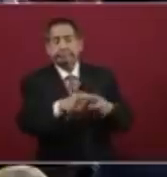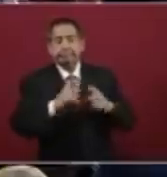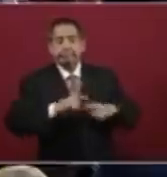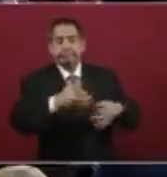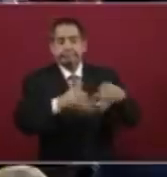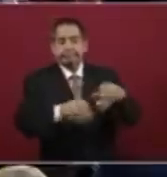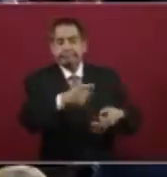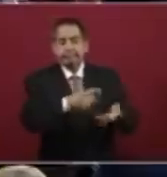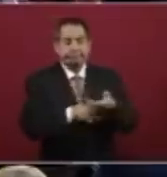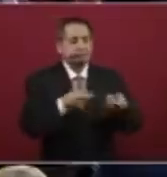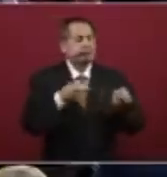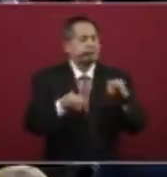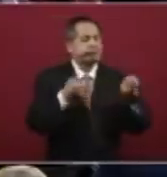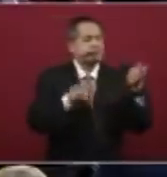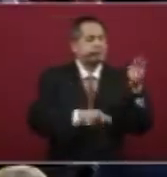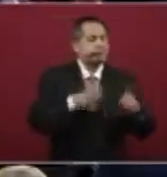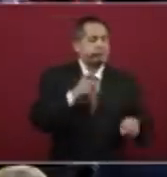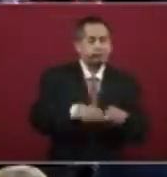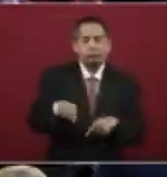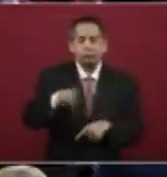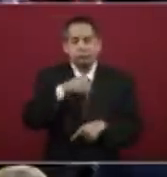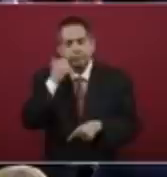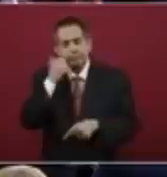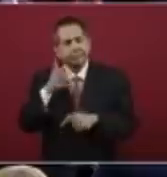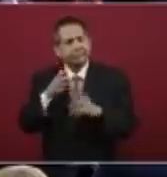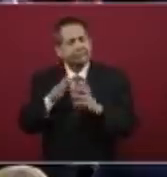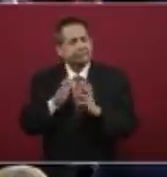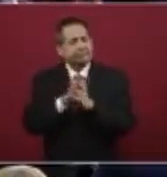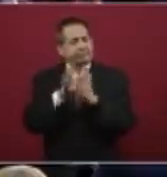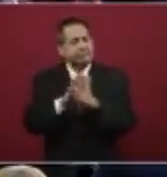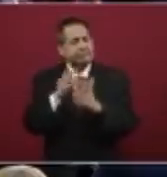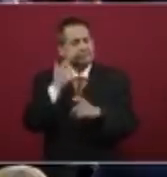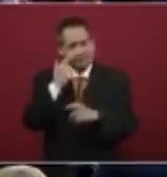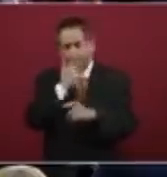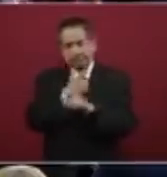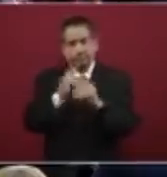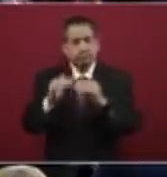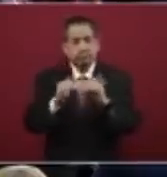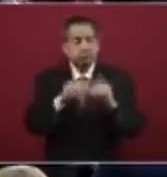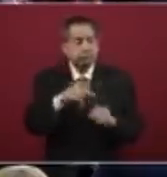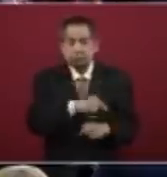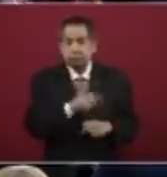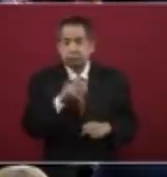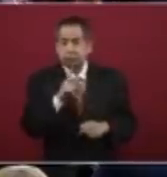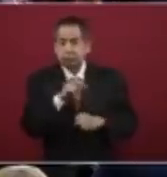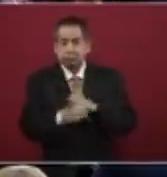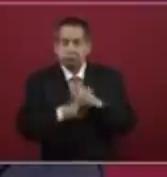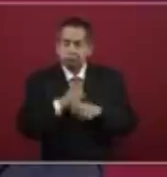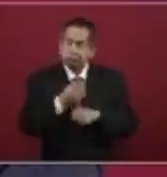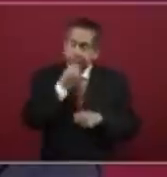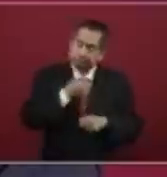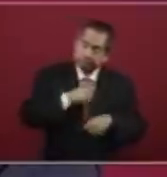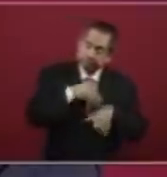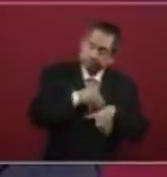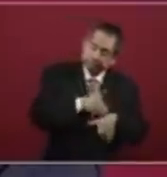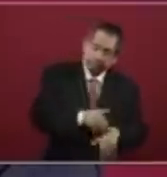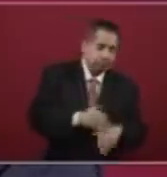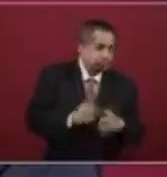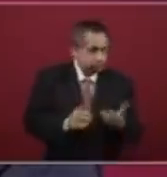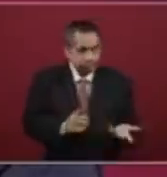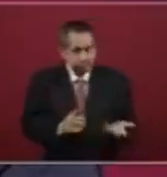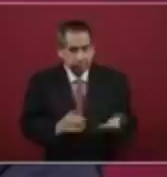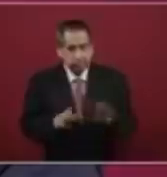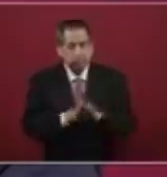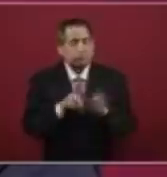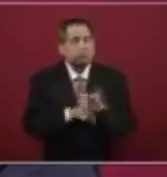de someter los intentos democráticos después de 30 años de soportar un autoritarismo, y que no